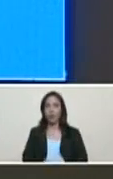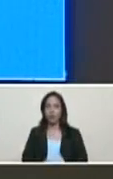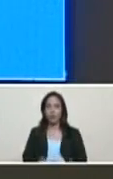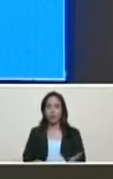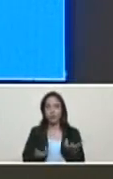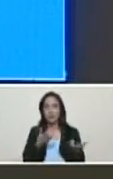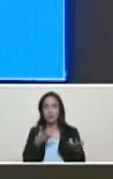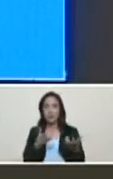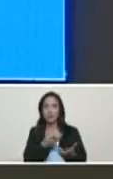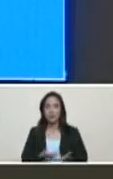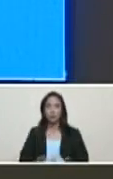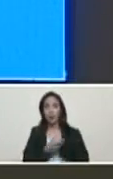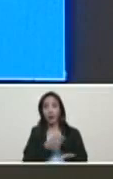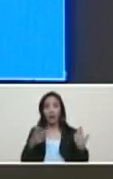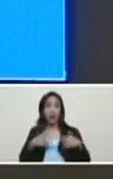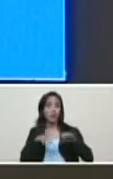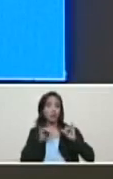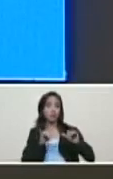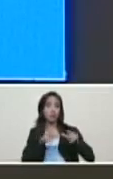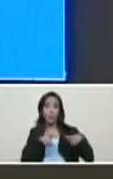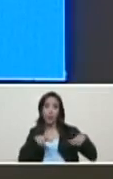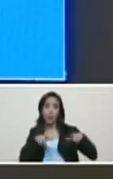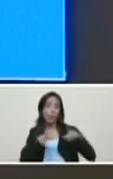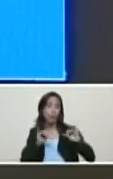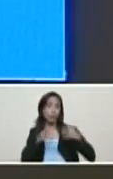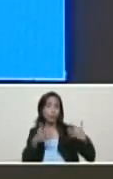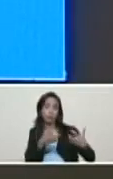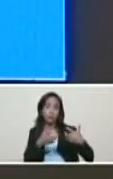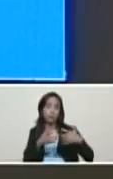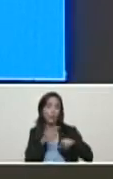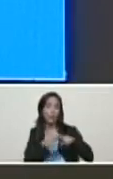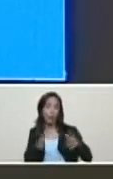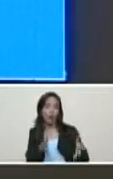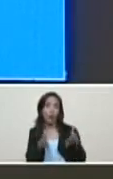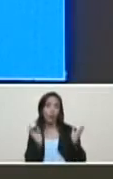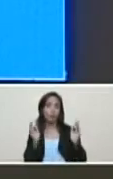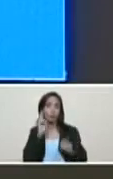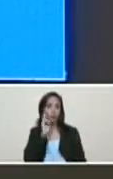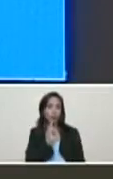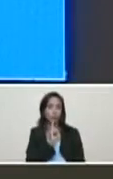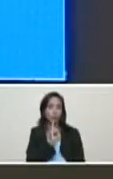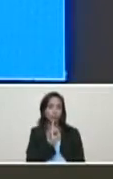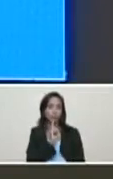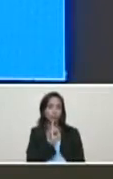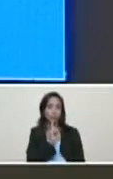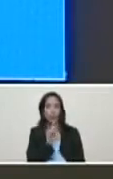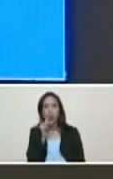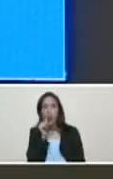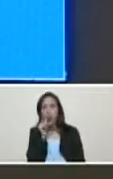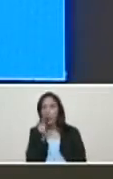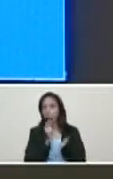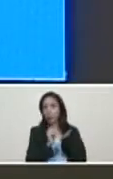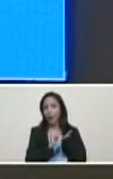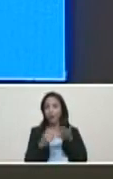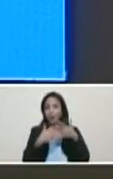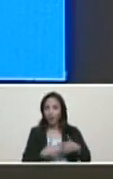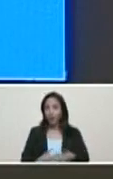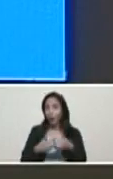firmemente y lo puso en su lugar, nunca. Las cartas de Irving afortunadamente se